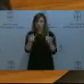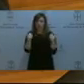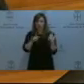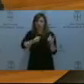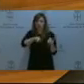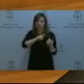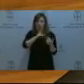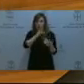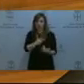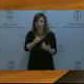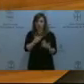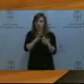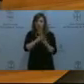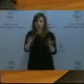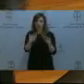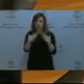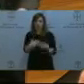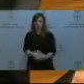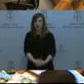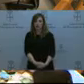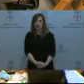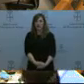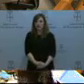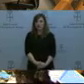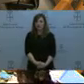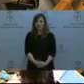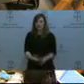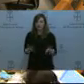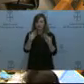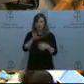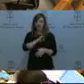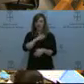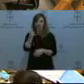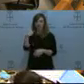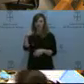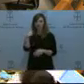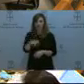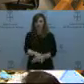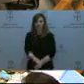actuando en sintonía. Nada más y muchas gracias. Gracias, señor presidente.